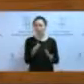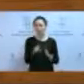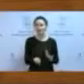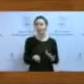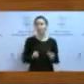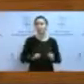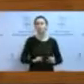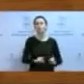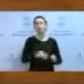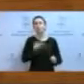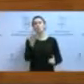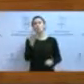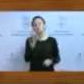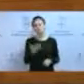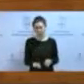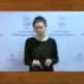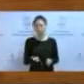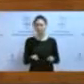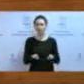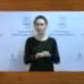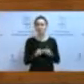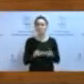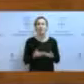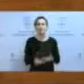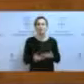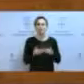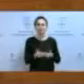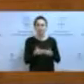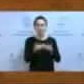posible y durante el mayor tiempo la